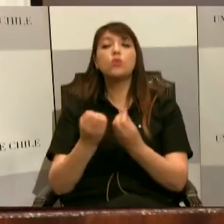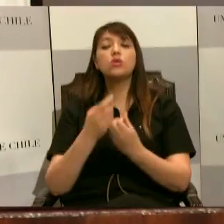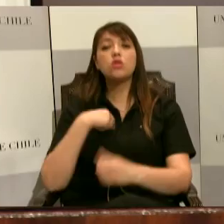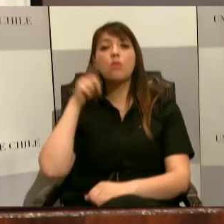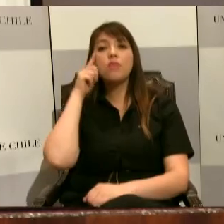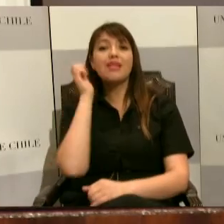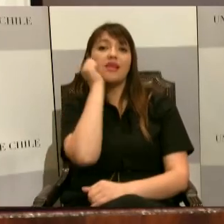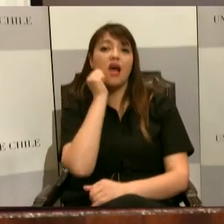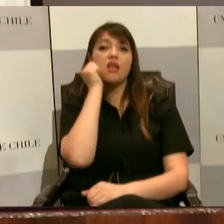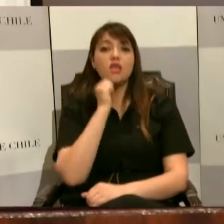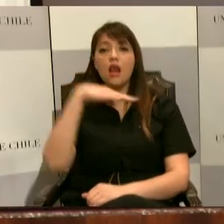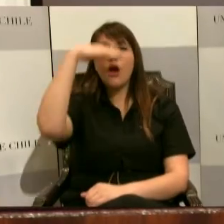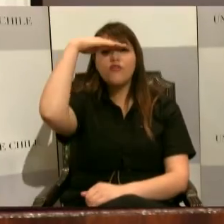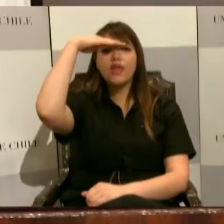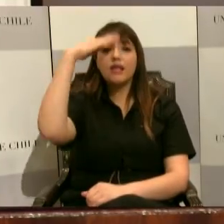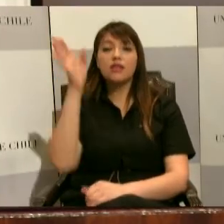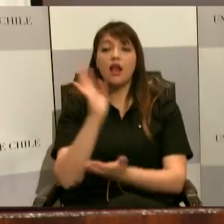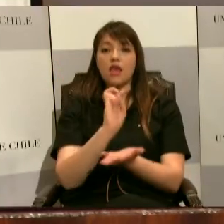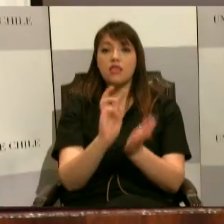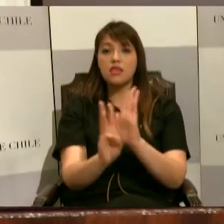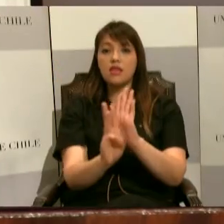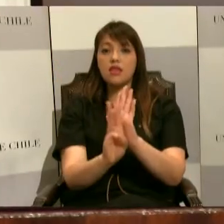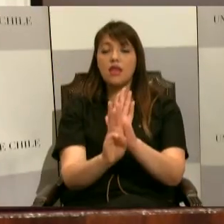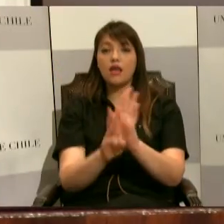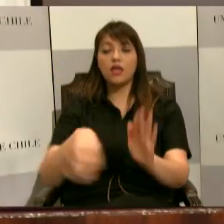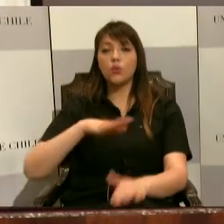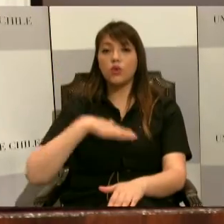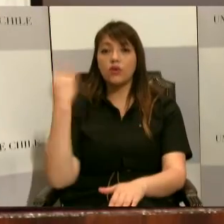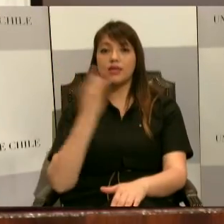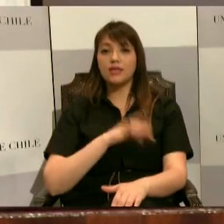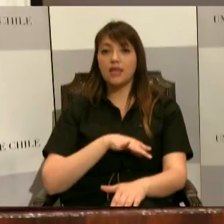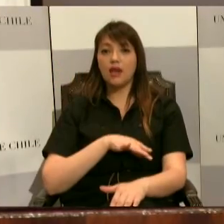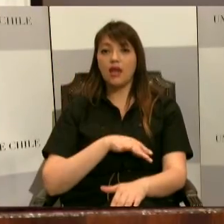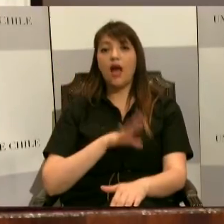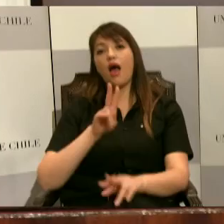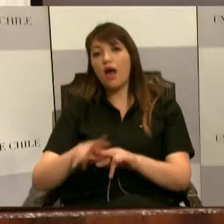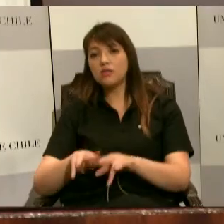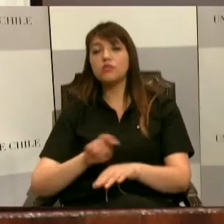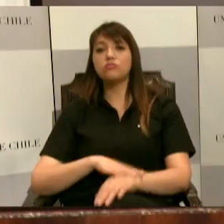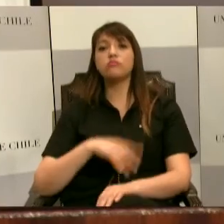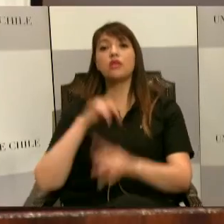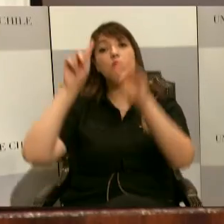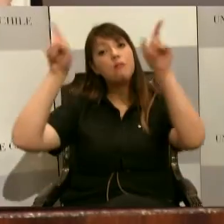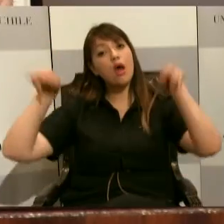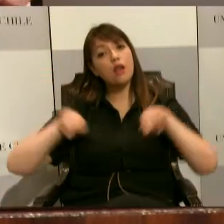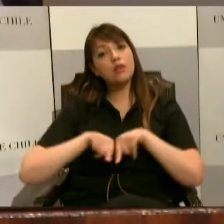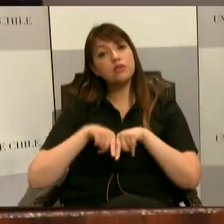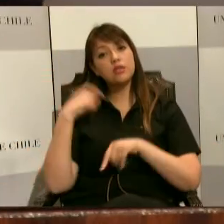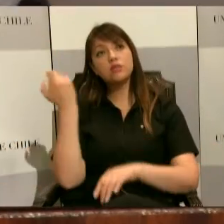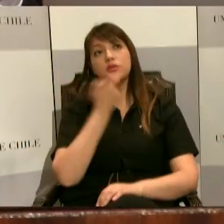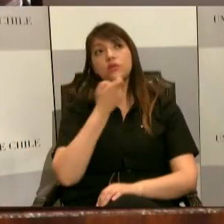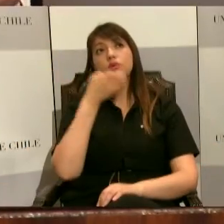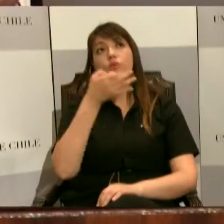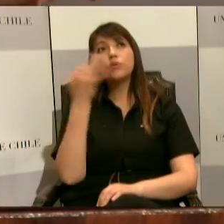el cariño, la confianza, la identidad que nuestra universidad hace. Entre paréntesis les cuento una anécdota. Cuando vino